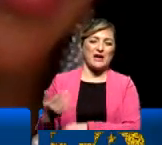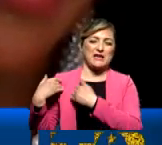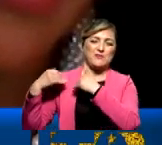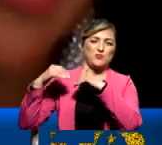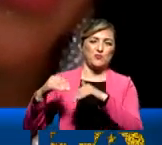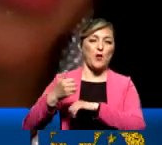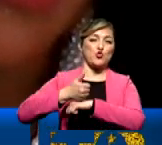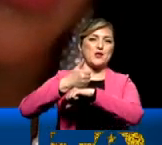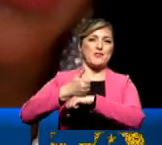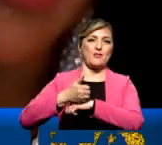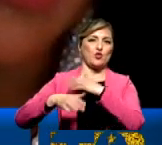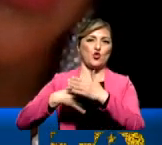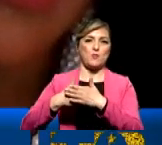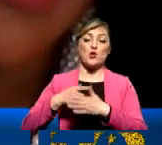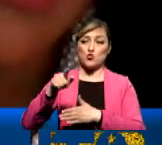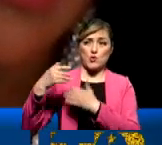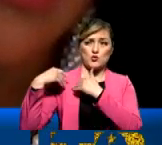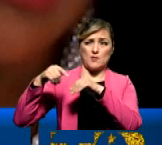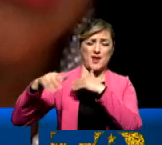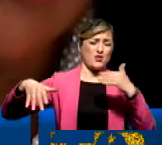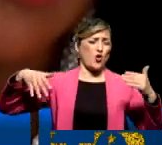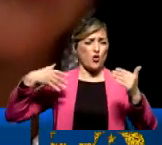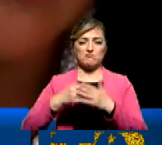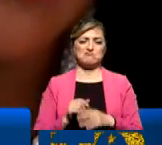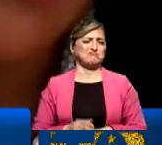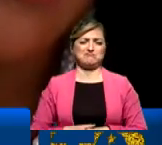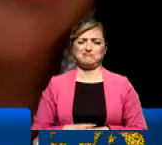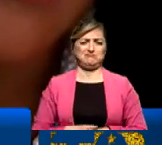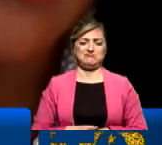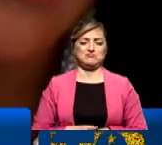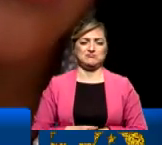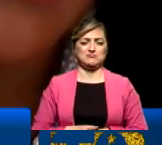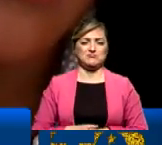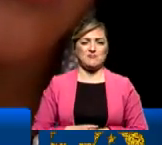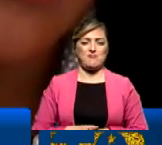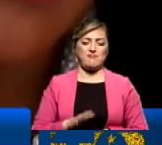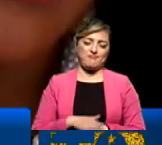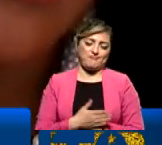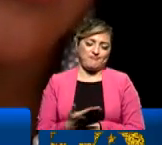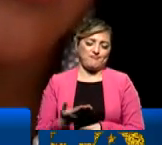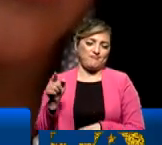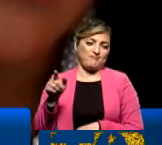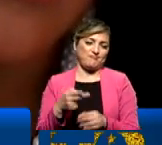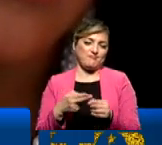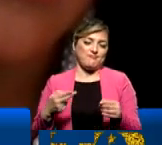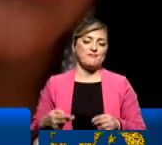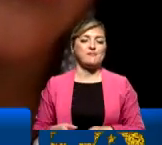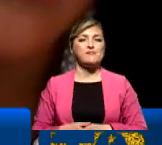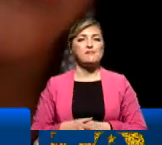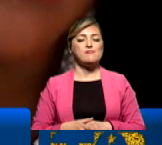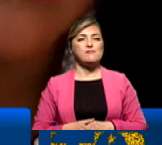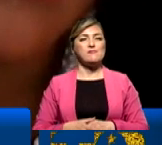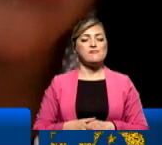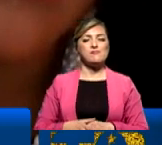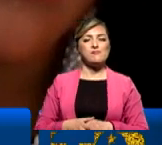atribuciones necesarias para que el vicealcalde asuma todas las competencias, y entendería que por esas razones desde que el